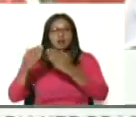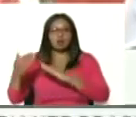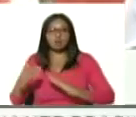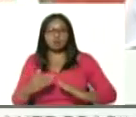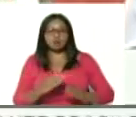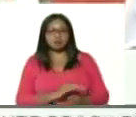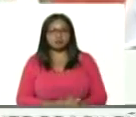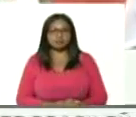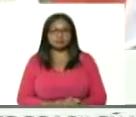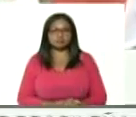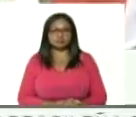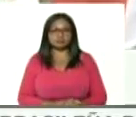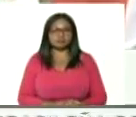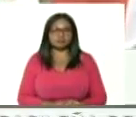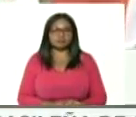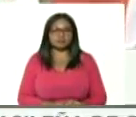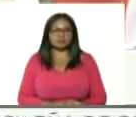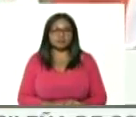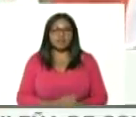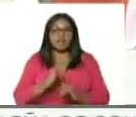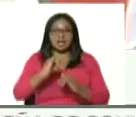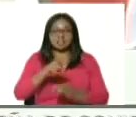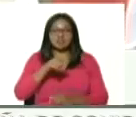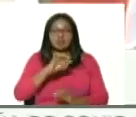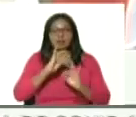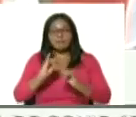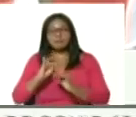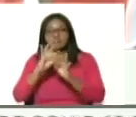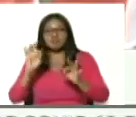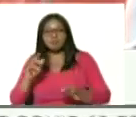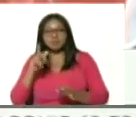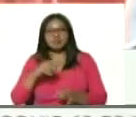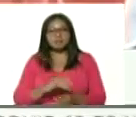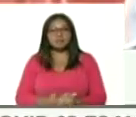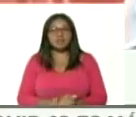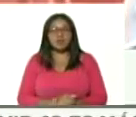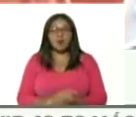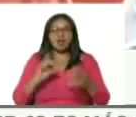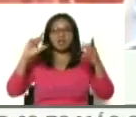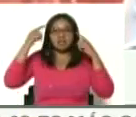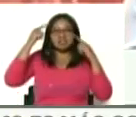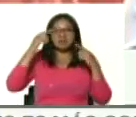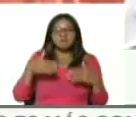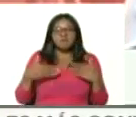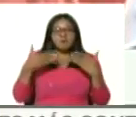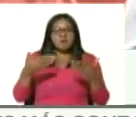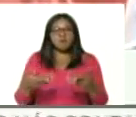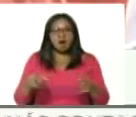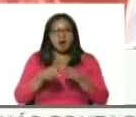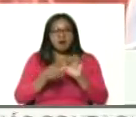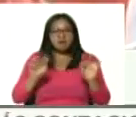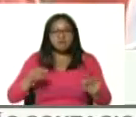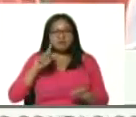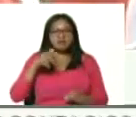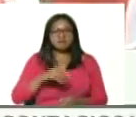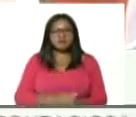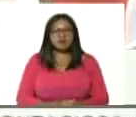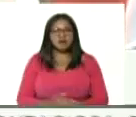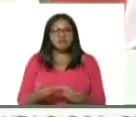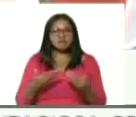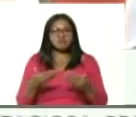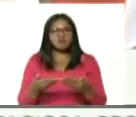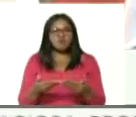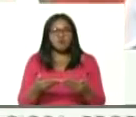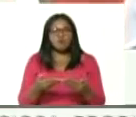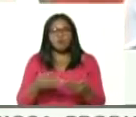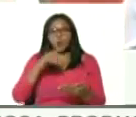Es allí, pues, lo que de alguna manera nuestro comandante Hugo Chávez le entregó en las manos a usted, presidente, presidente Nicolás Maduro y que